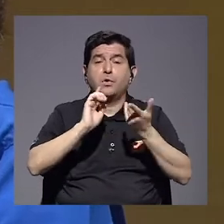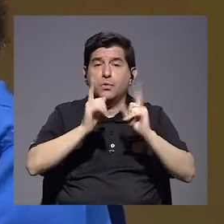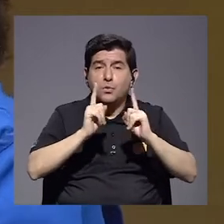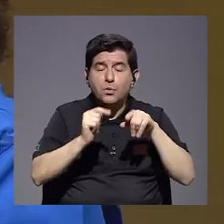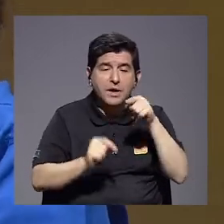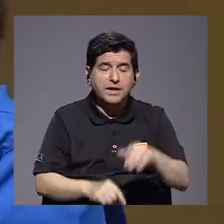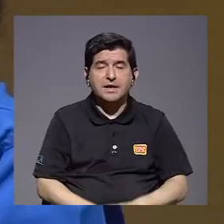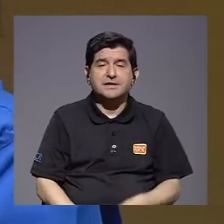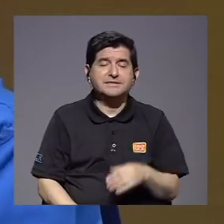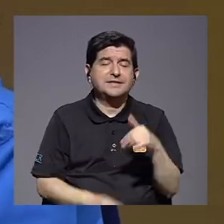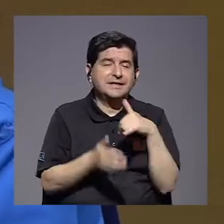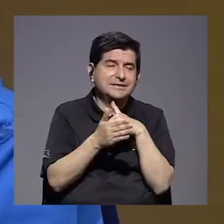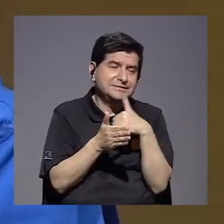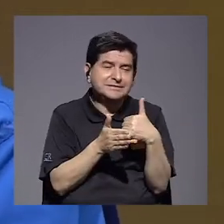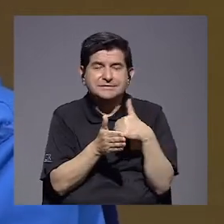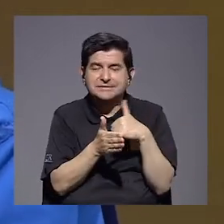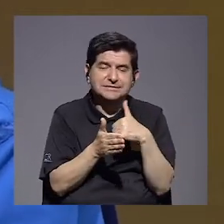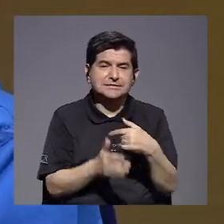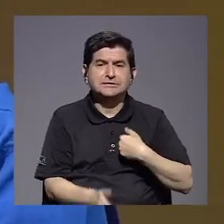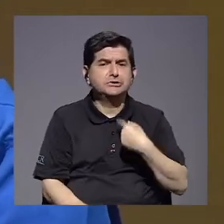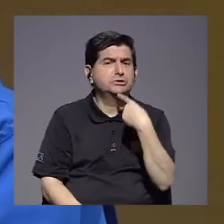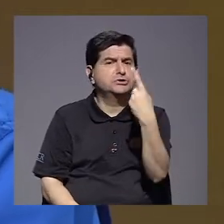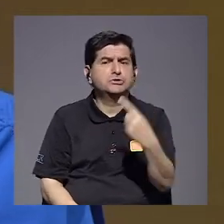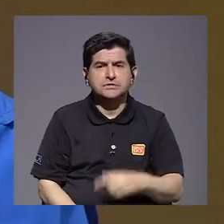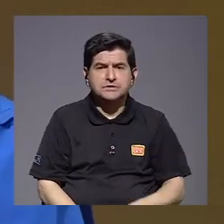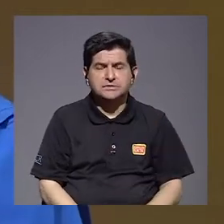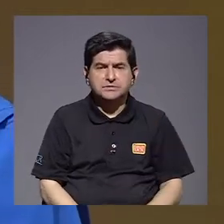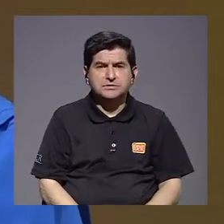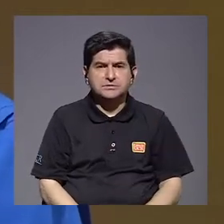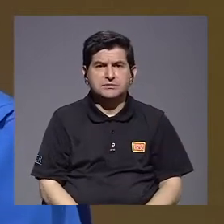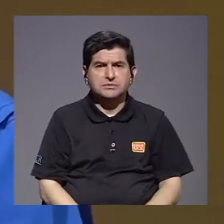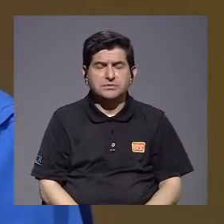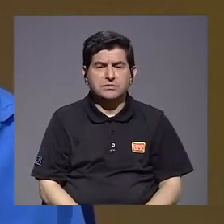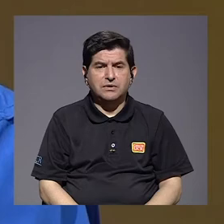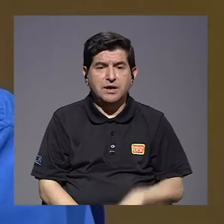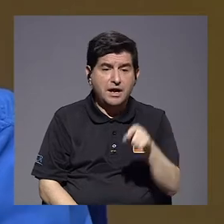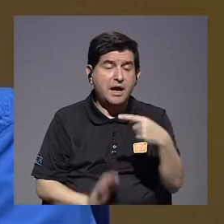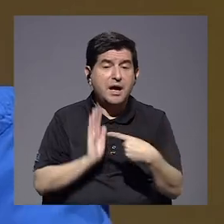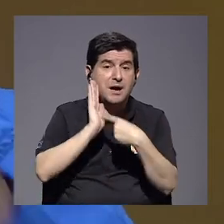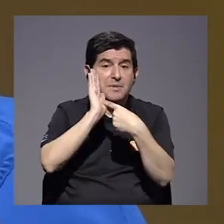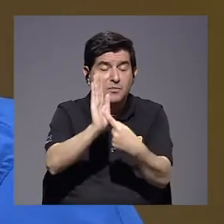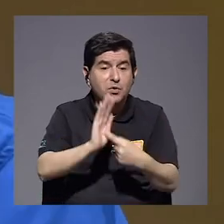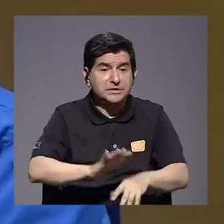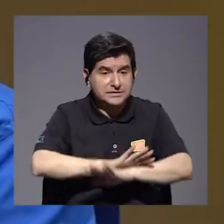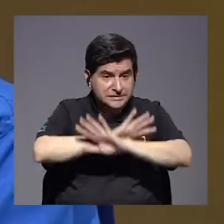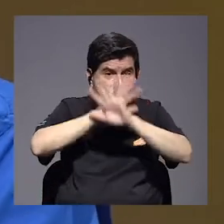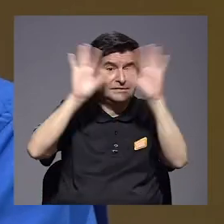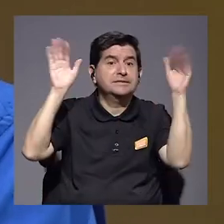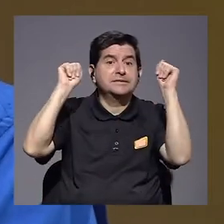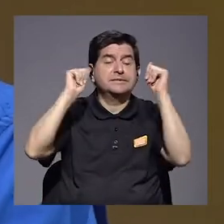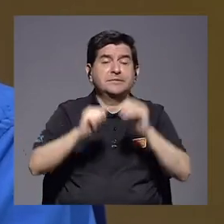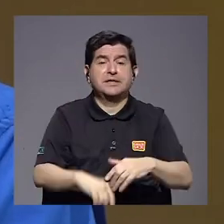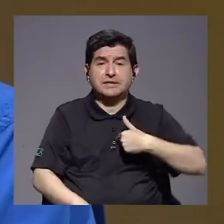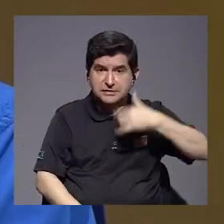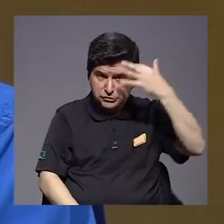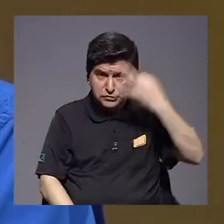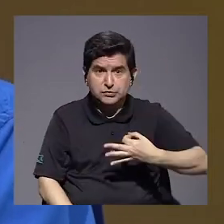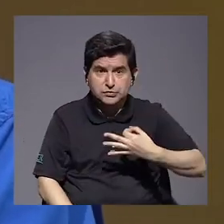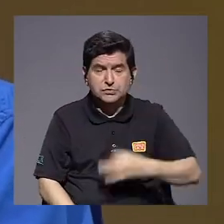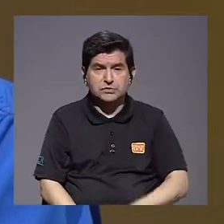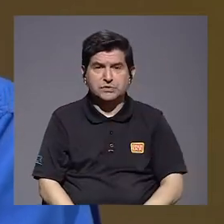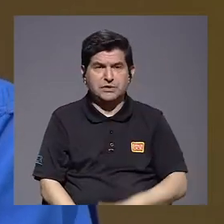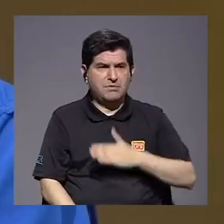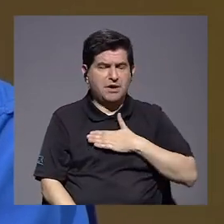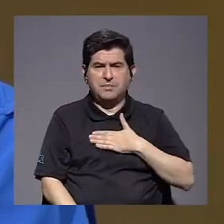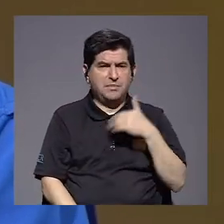cuáles son esas debilidades y yo digo, o sea, nos descubre, nos, ¿verdad? Lo cual a mí me parece, digo,